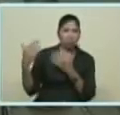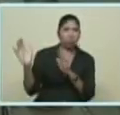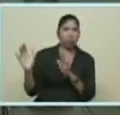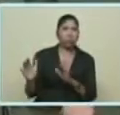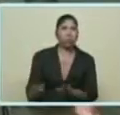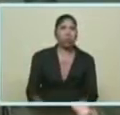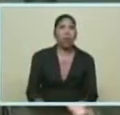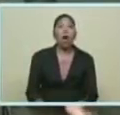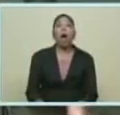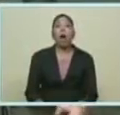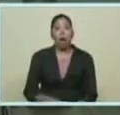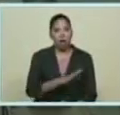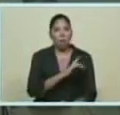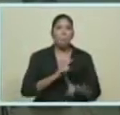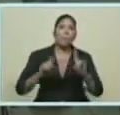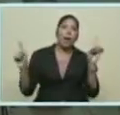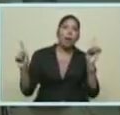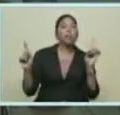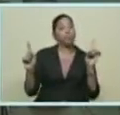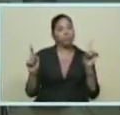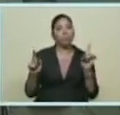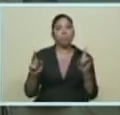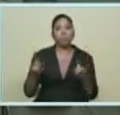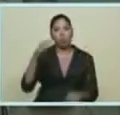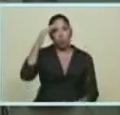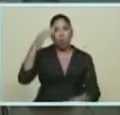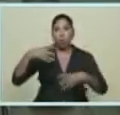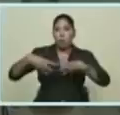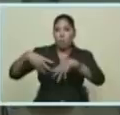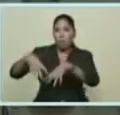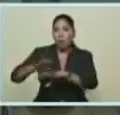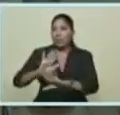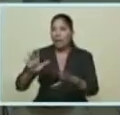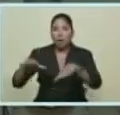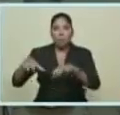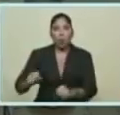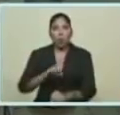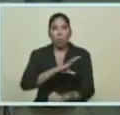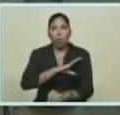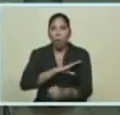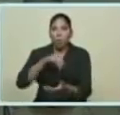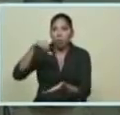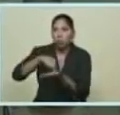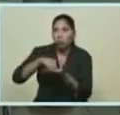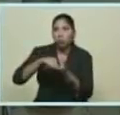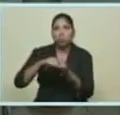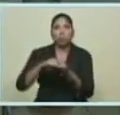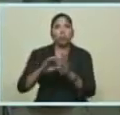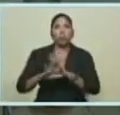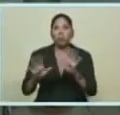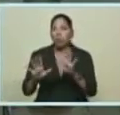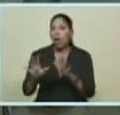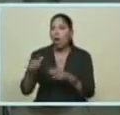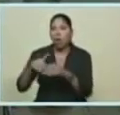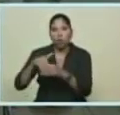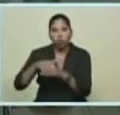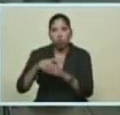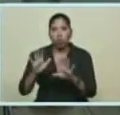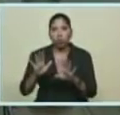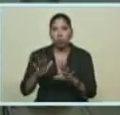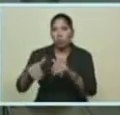salió nuestra Fuerza Armada Nacional Bolivariana, tomó los centros electorales, desplegó los planes de seguridad